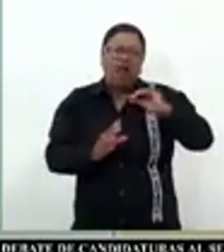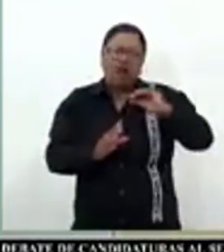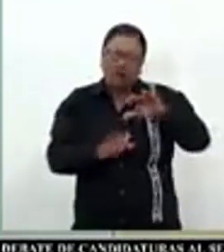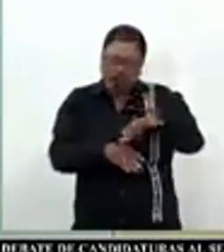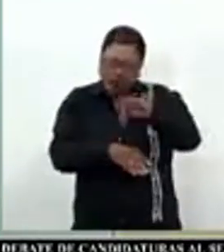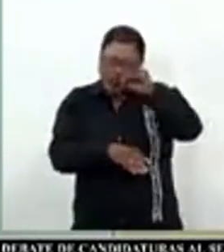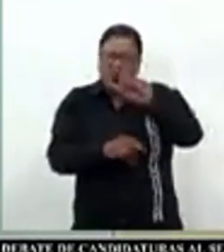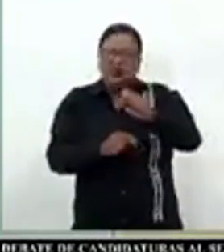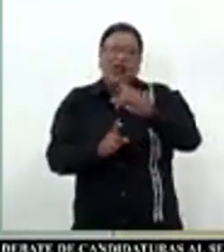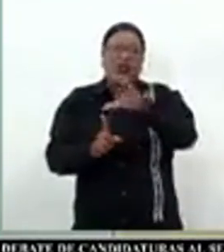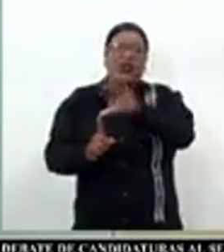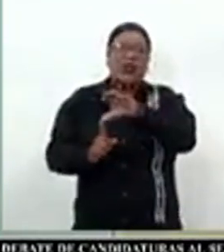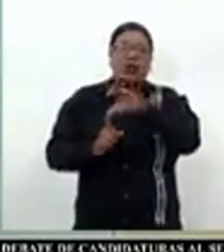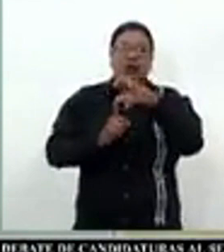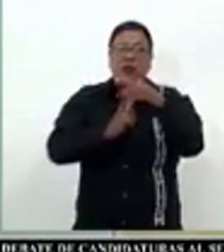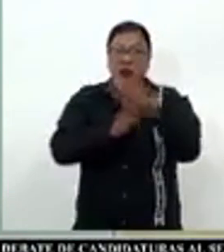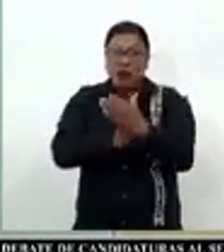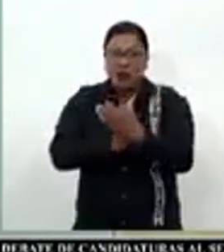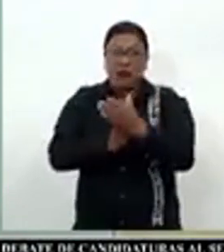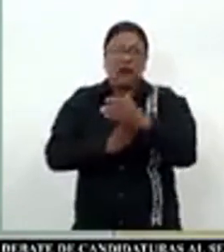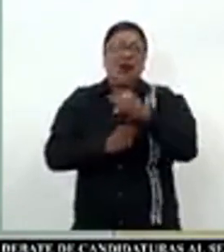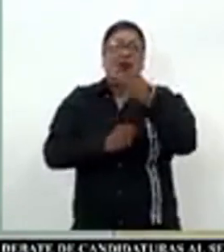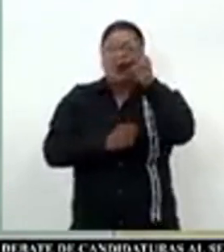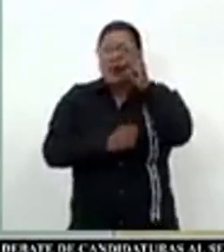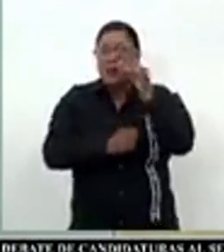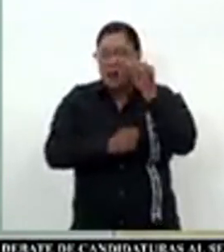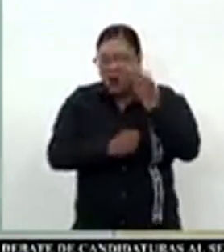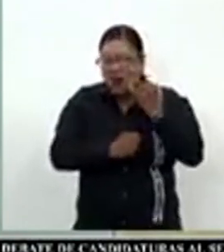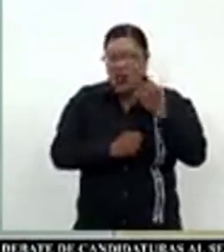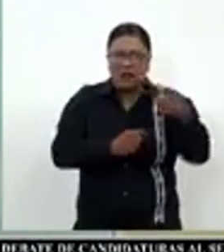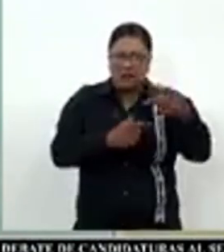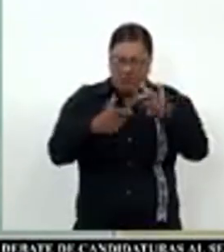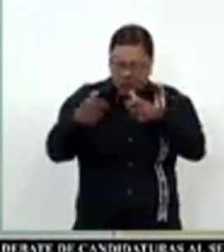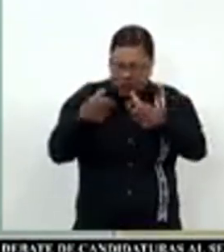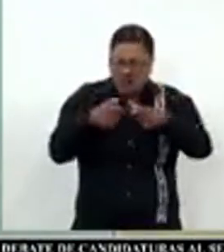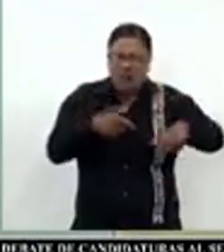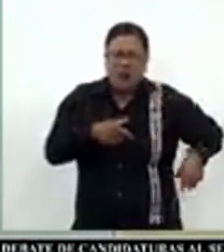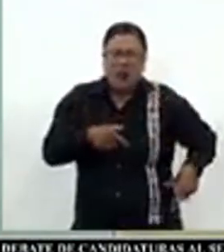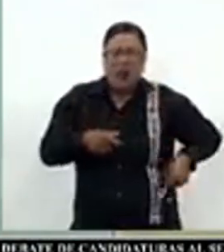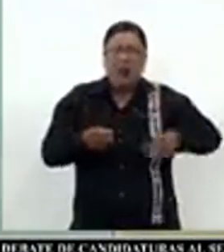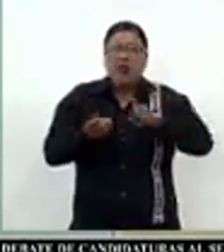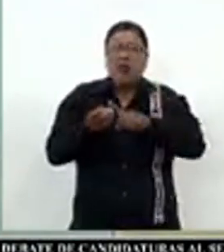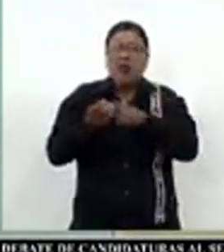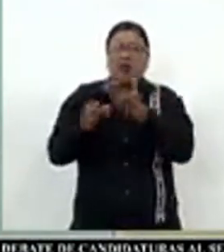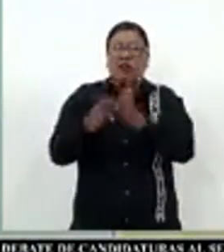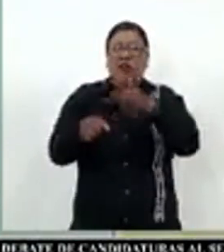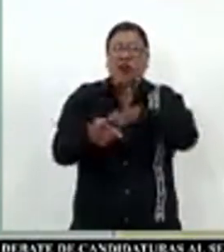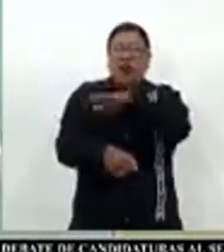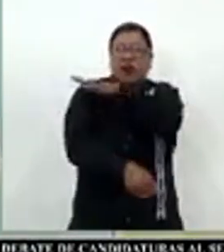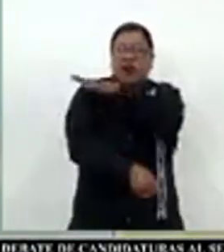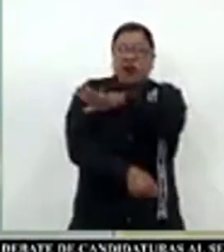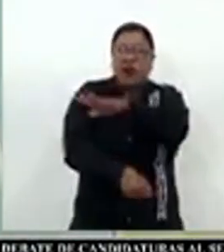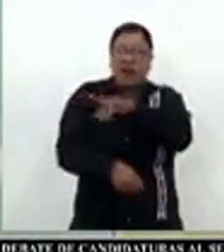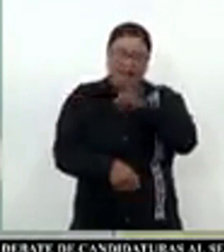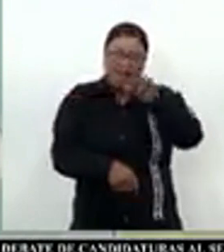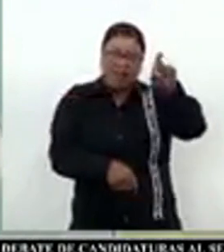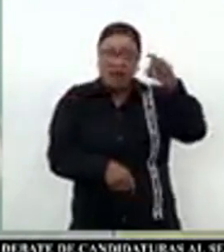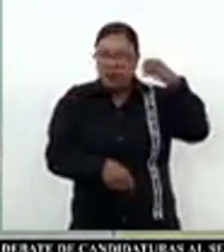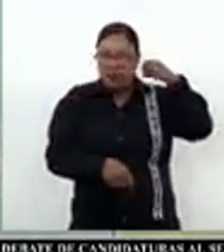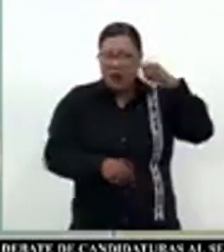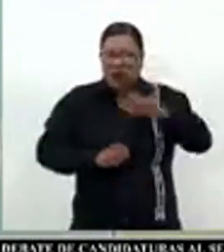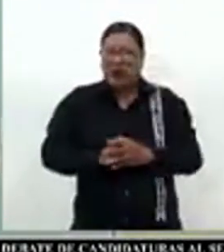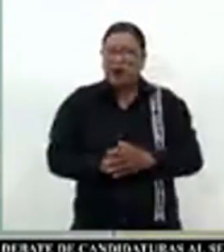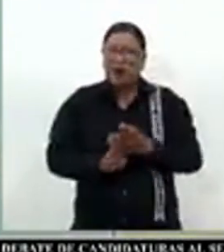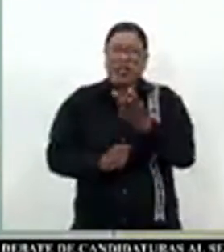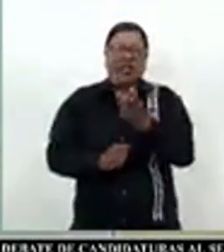las condiciones en que Jara y su gobierno tienen al Hospital Civil en la ciudad de Oaxaca. Es